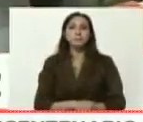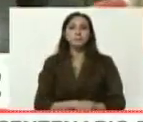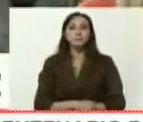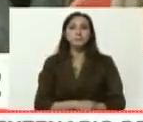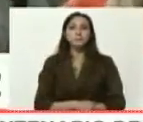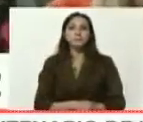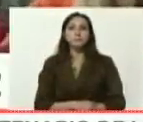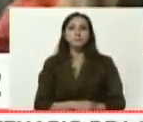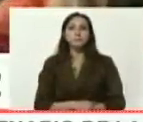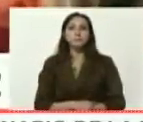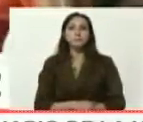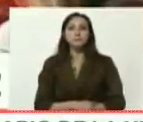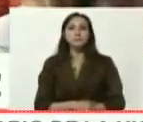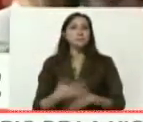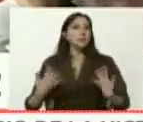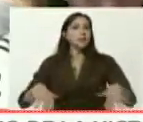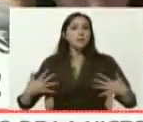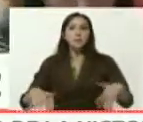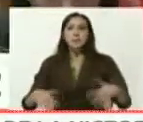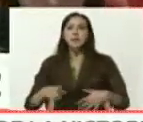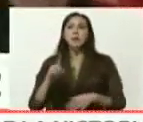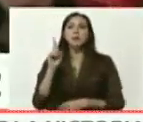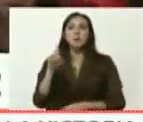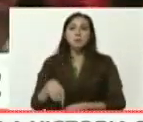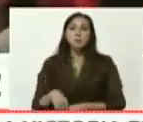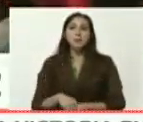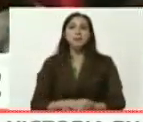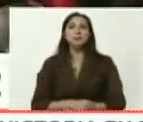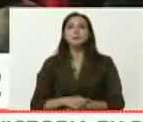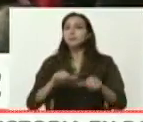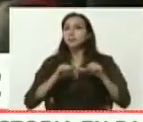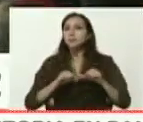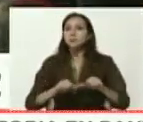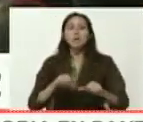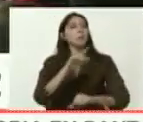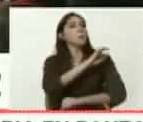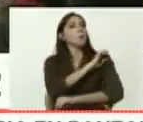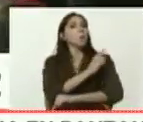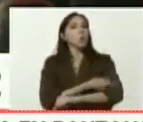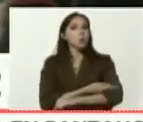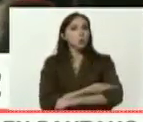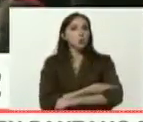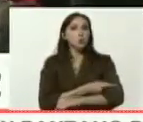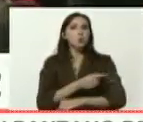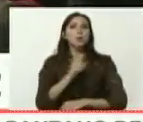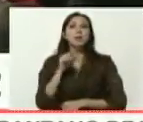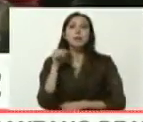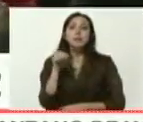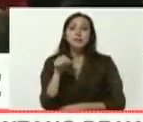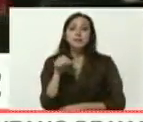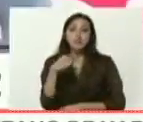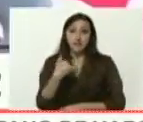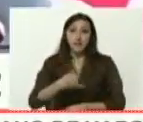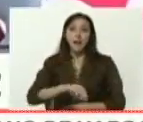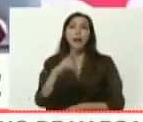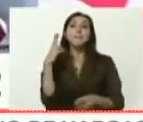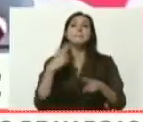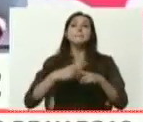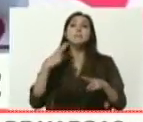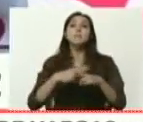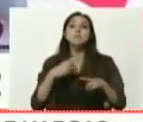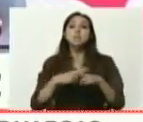Están desesperados, siguen siendo poderosos y allí está el peligro de